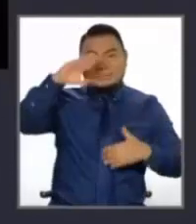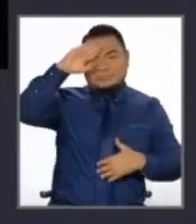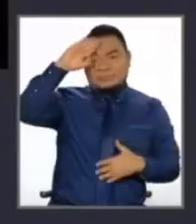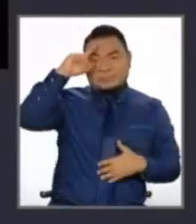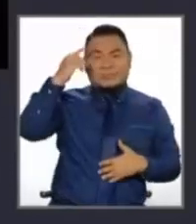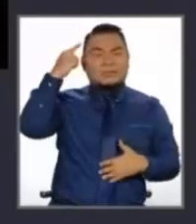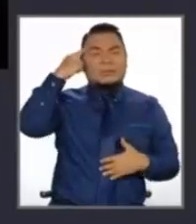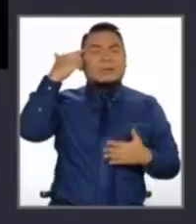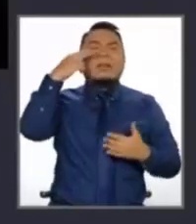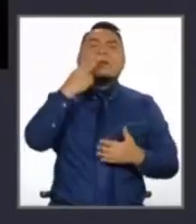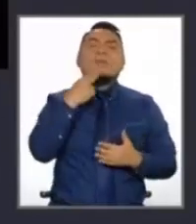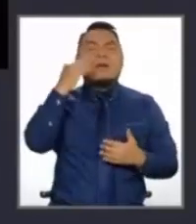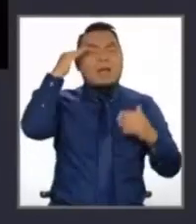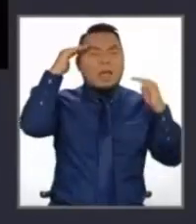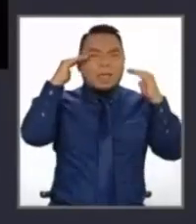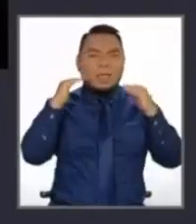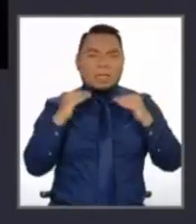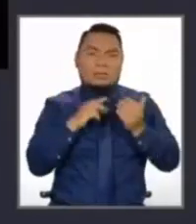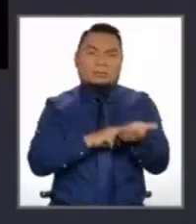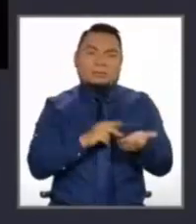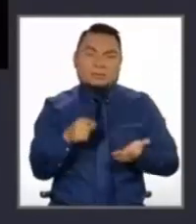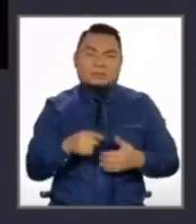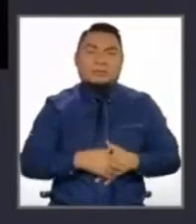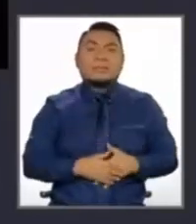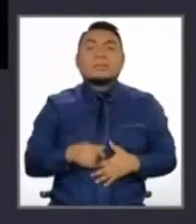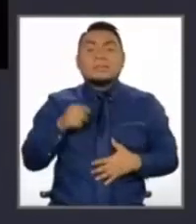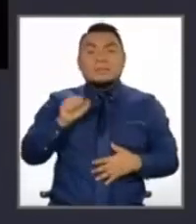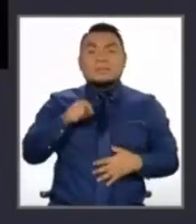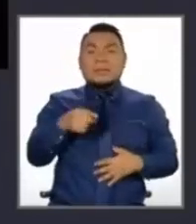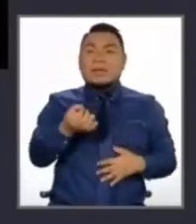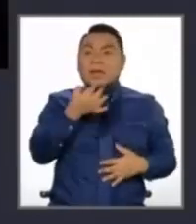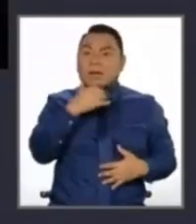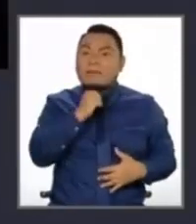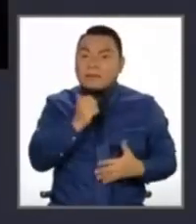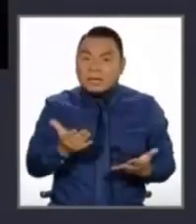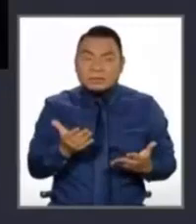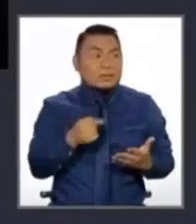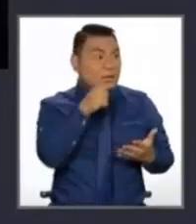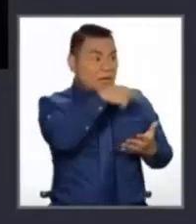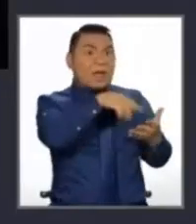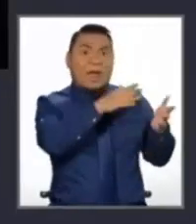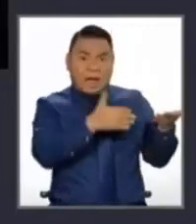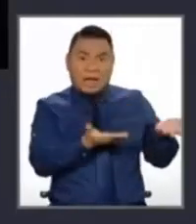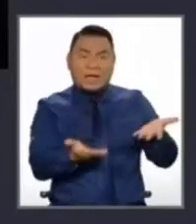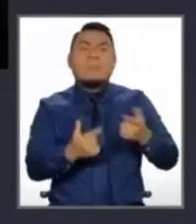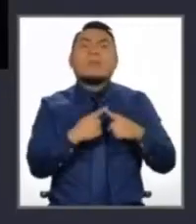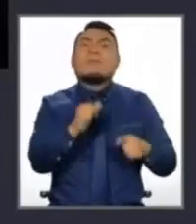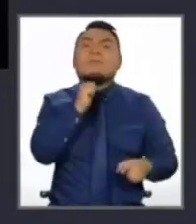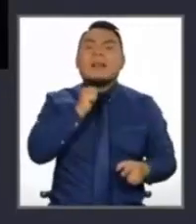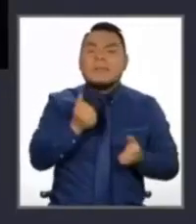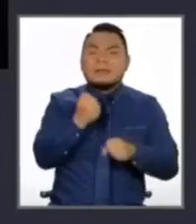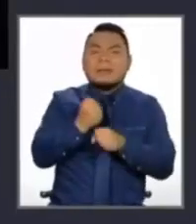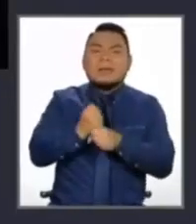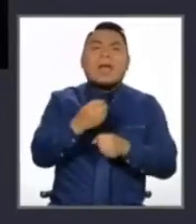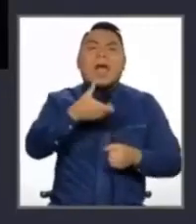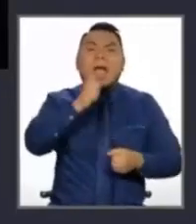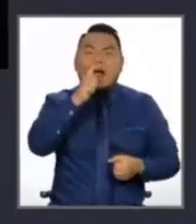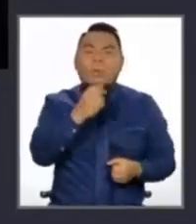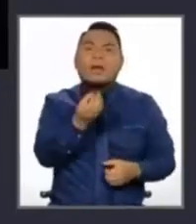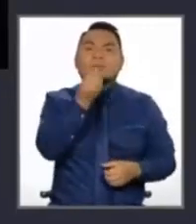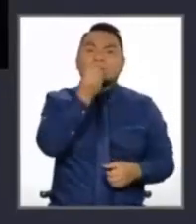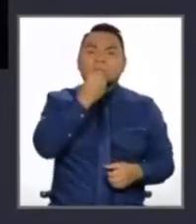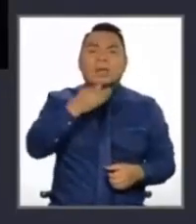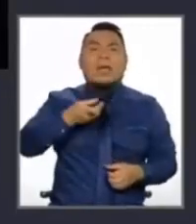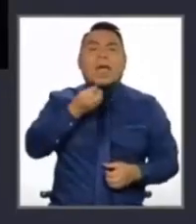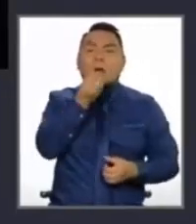sulfato ferroso? No, sí existe. Lo que no ha existido es la capacidad logística de darlo. Alimentación, desayunos y